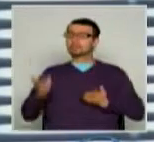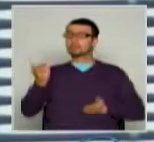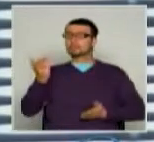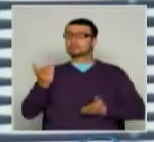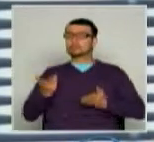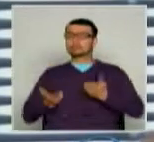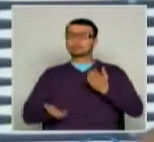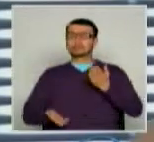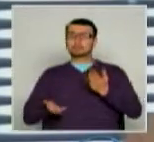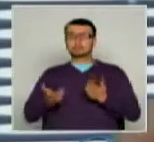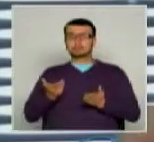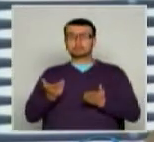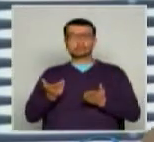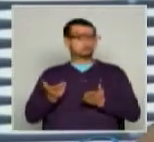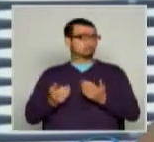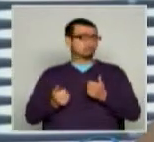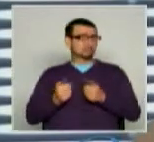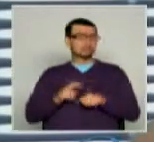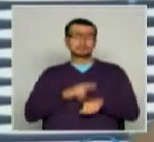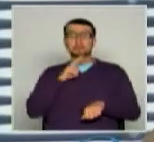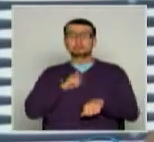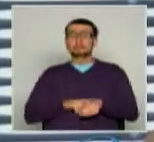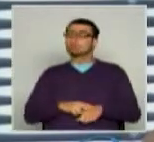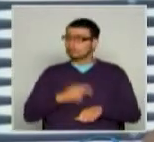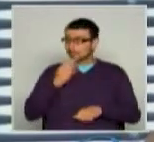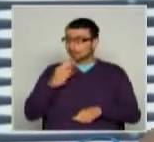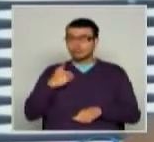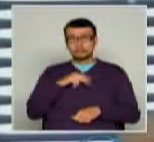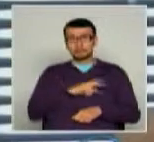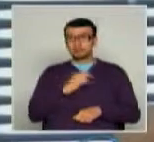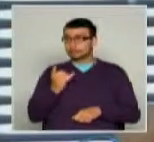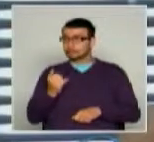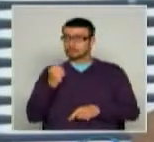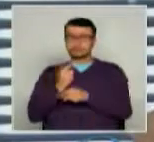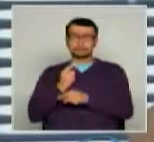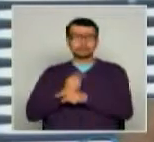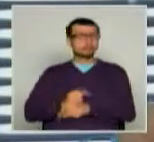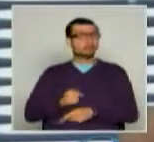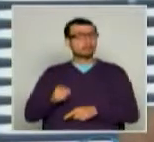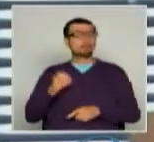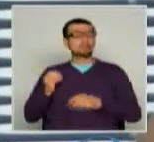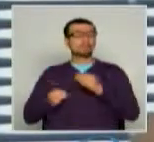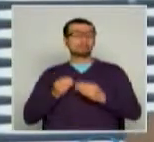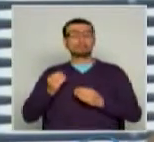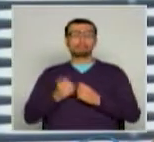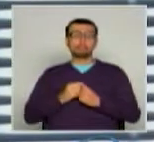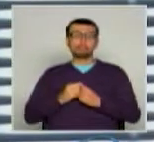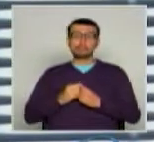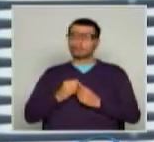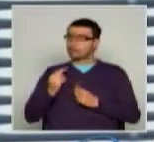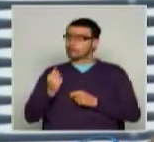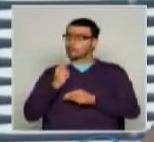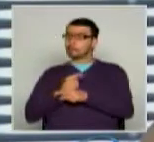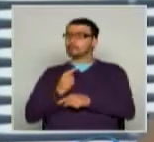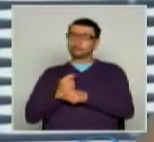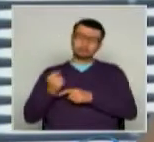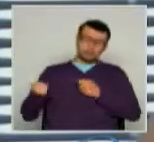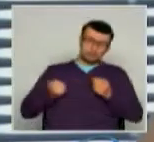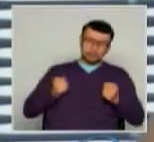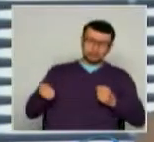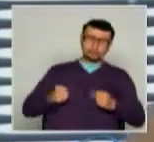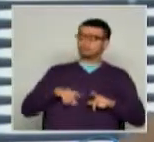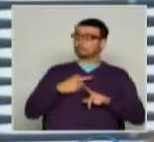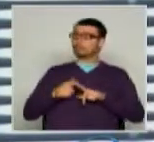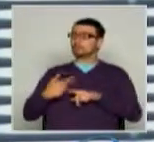hacemos en la medicina tradicional china y lo que hacemos con la acupuntura propiamente es tratar o equilibrar los desequilibrios que generamos a